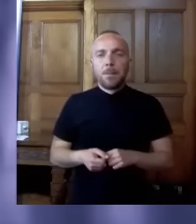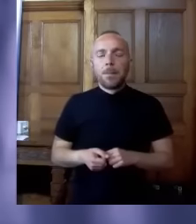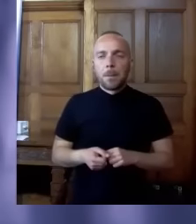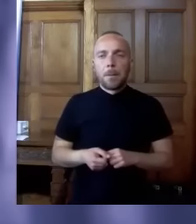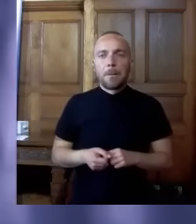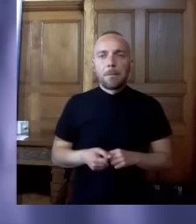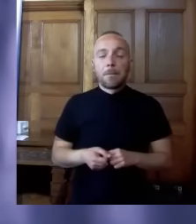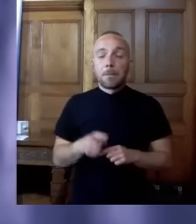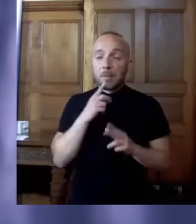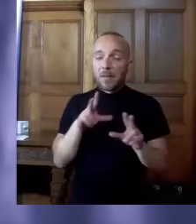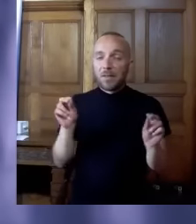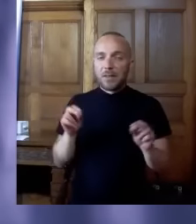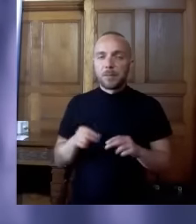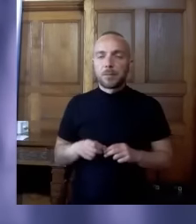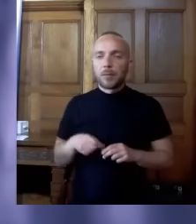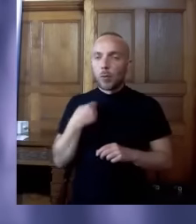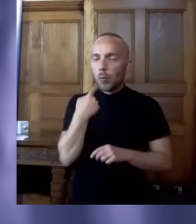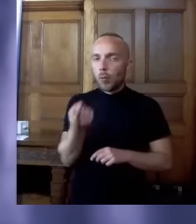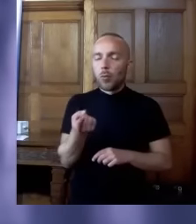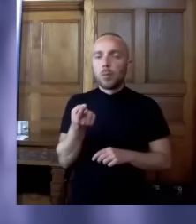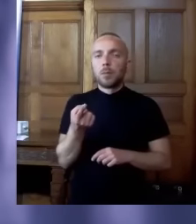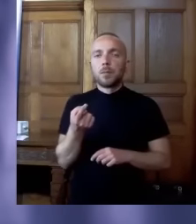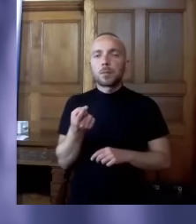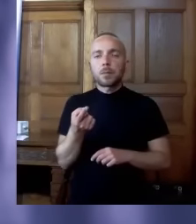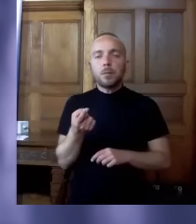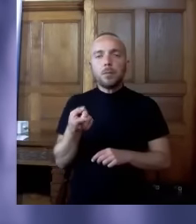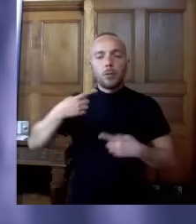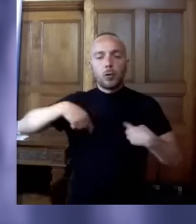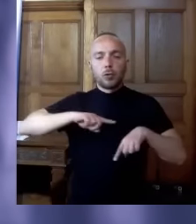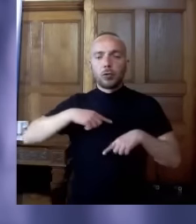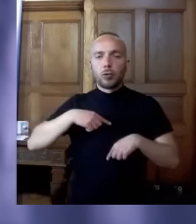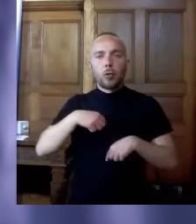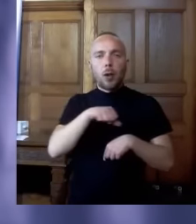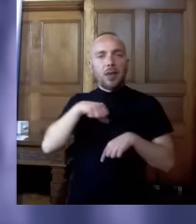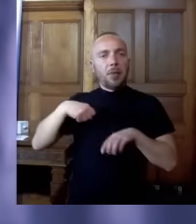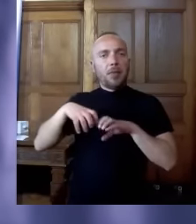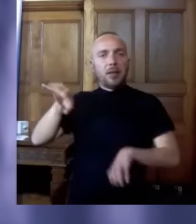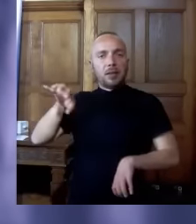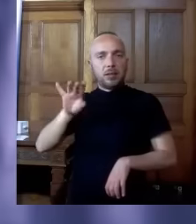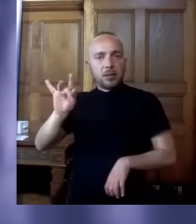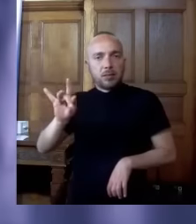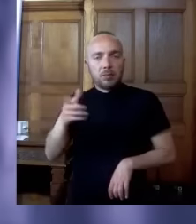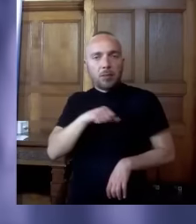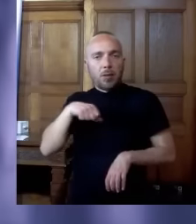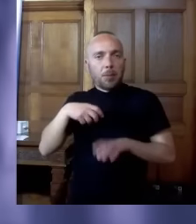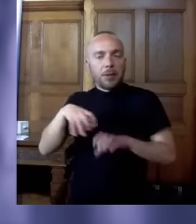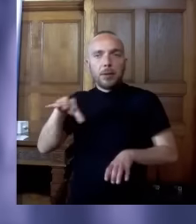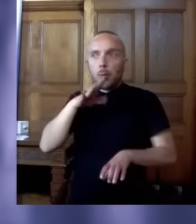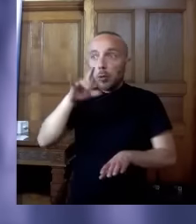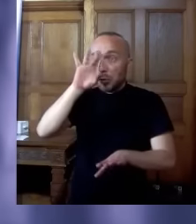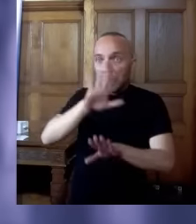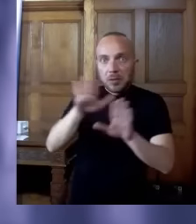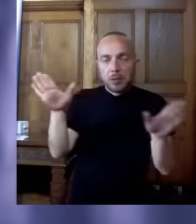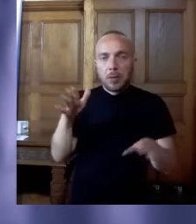voy a acabar diciendo que efectivamente Nosotros somos independentistas somos independentistas igual alguien le sorprende esto que